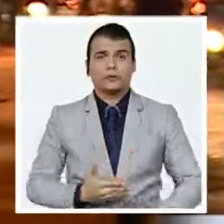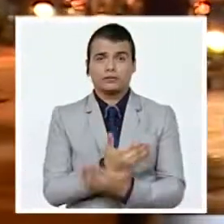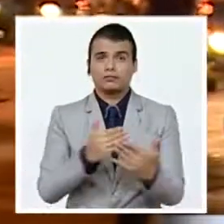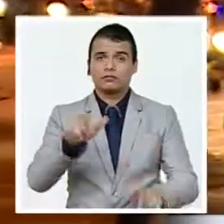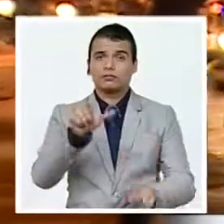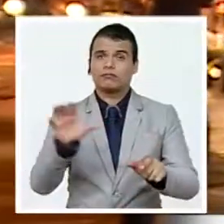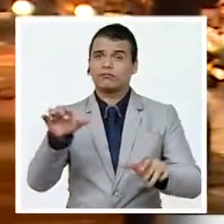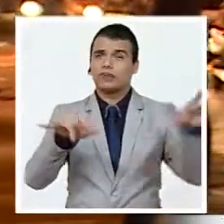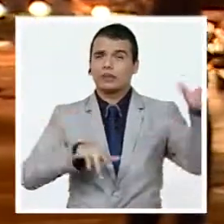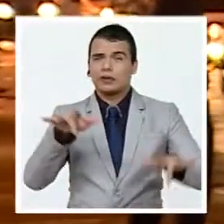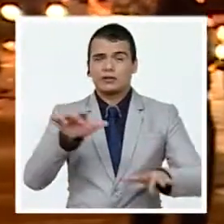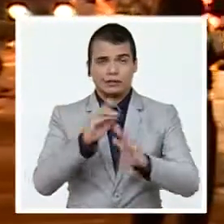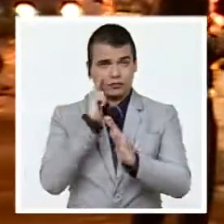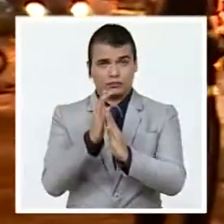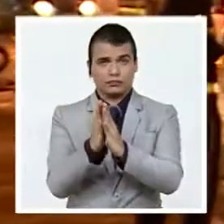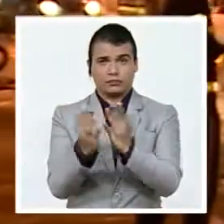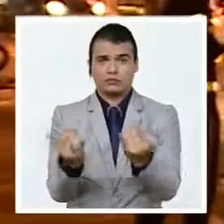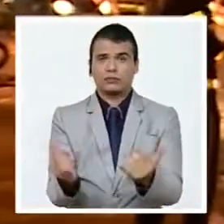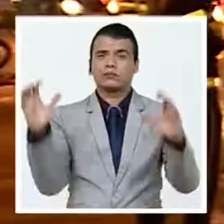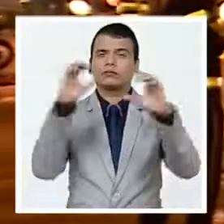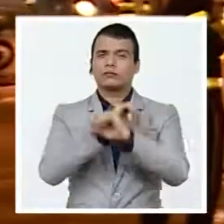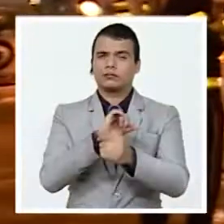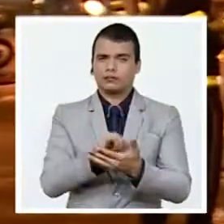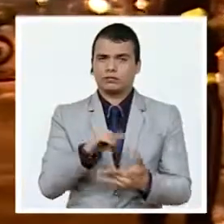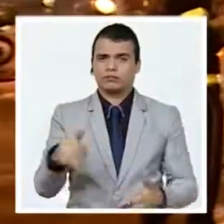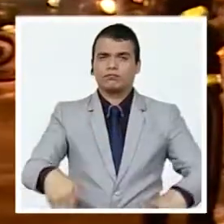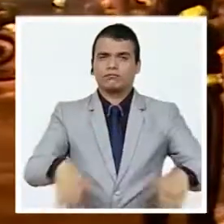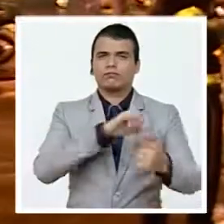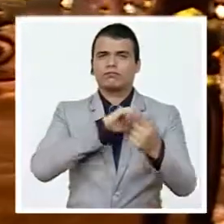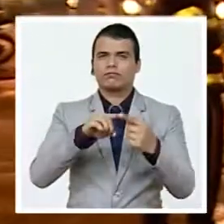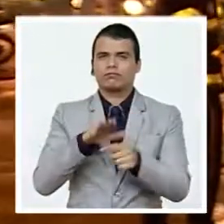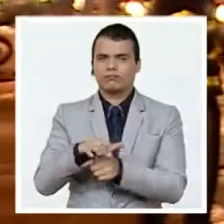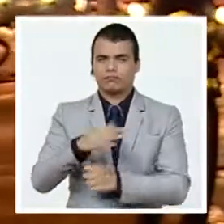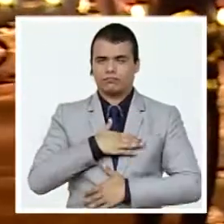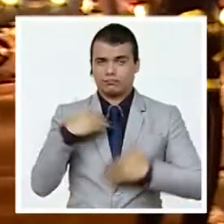información que tenemos a esta hora de la noche desde La Portada al Mar. Wilson Morales, Telepacífico Noticias.